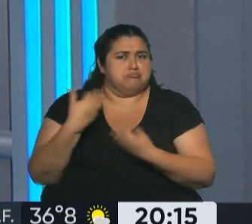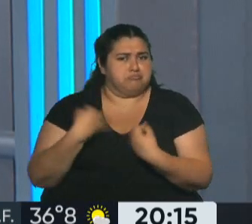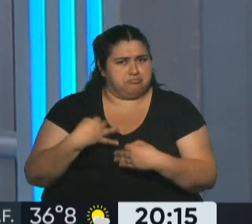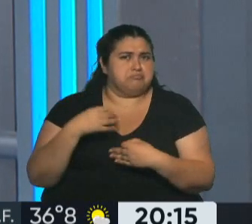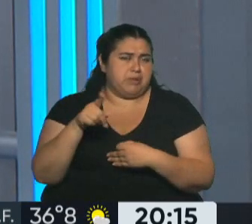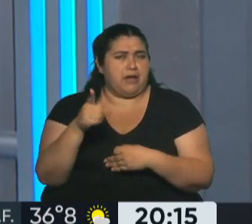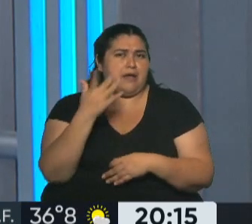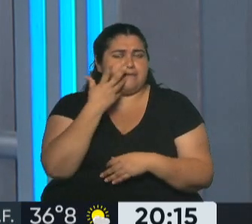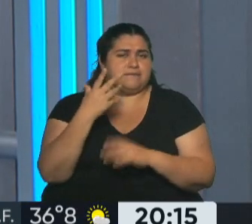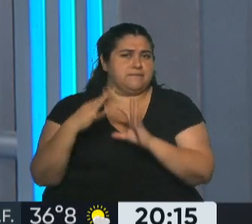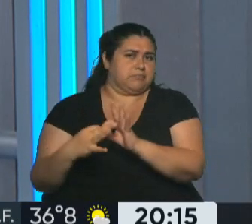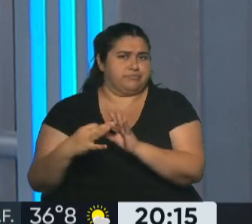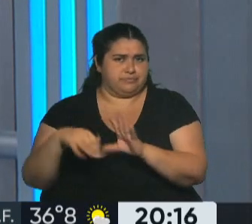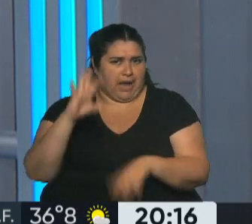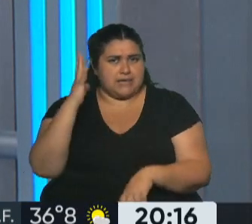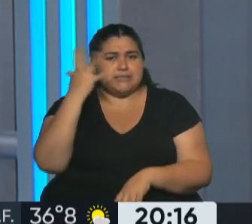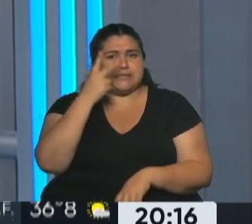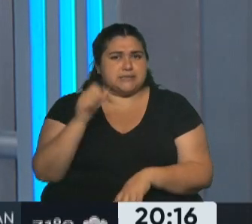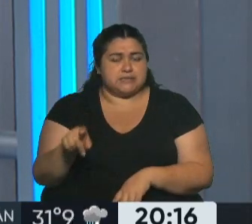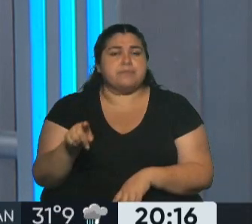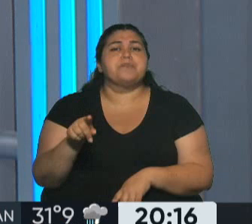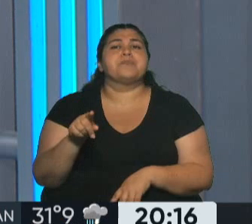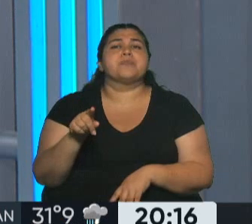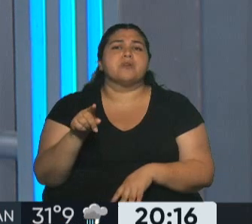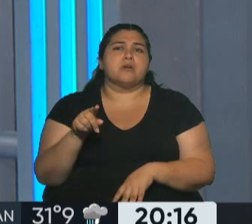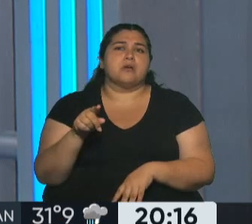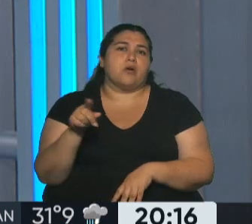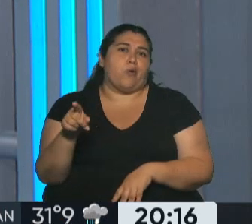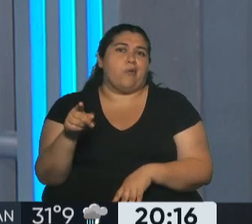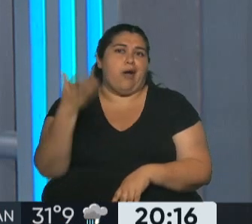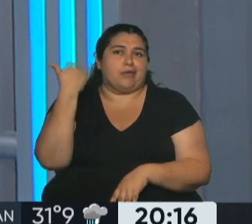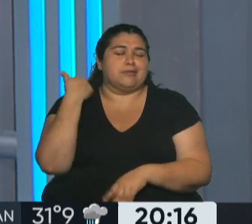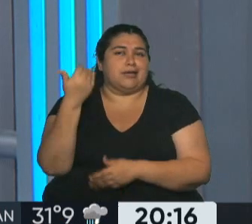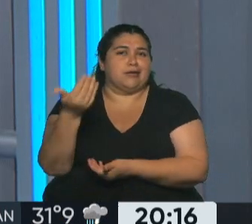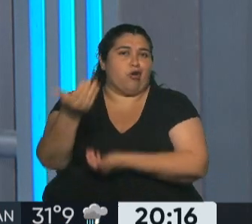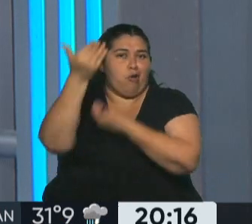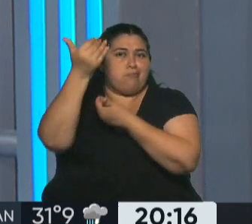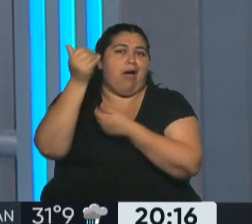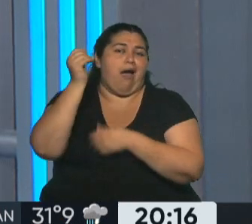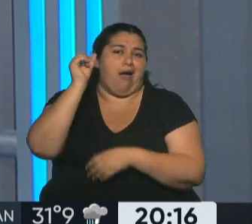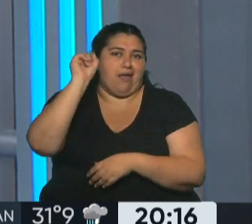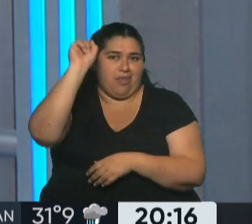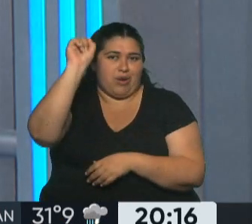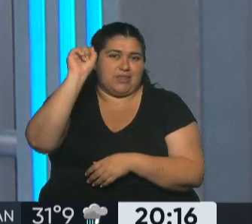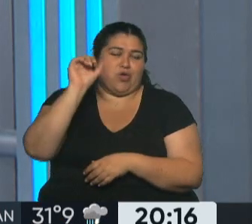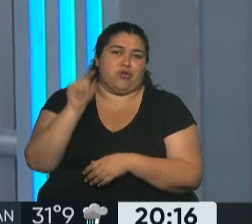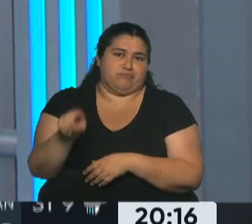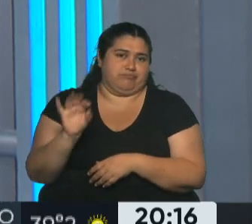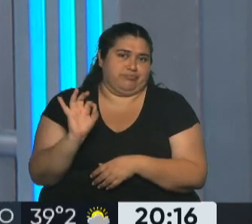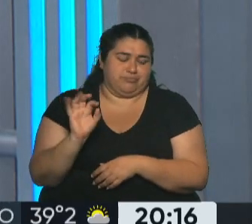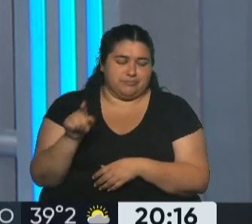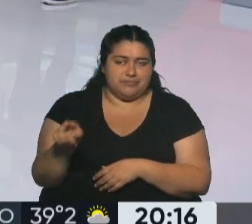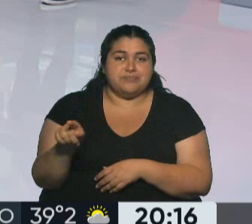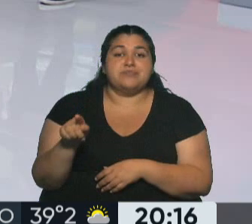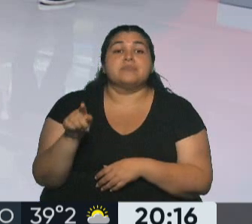identificación y hasta quizás más no en cuanto a lo que fue como símbolo de esa Copa Libertadores de América tan ansiada por la gente